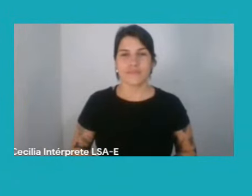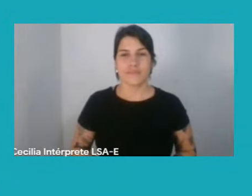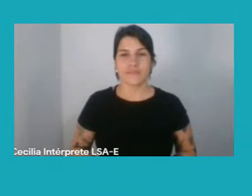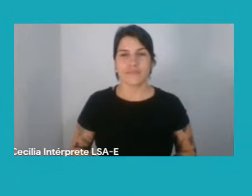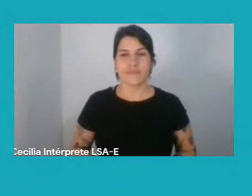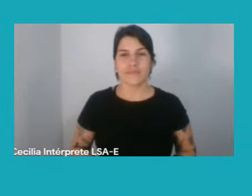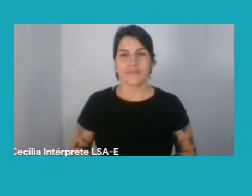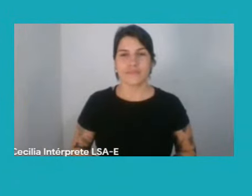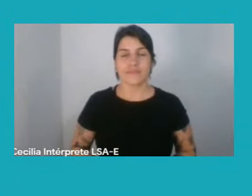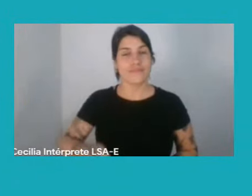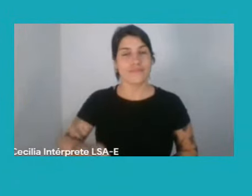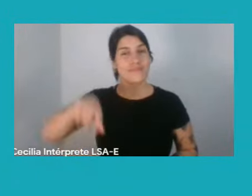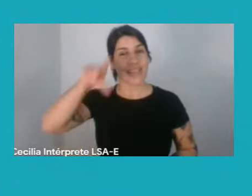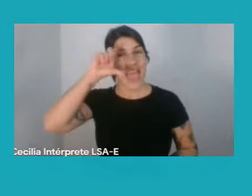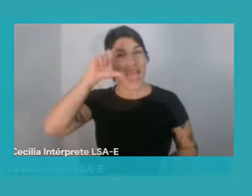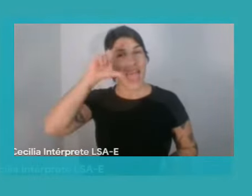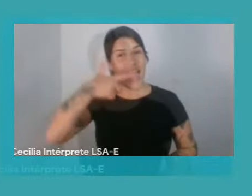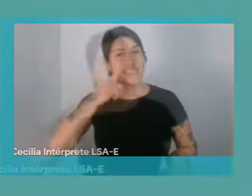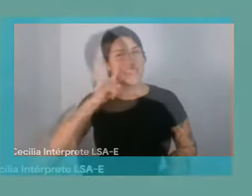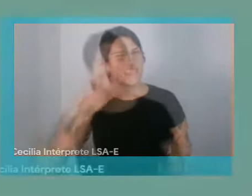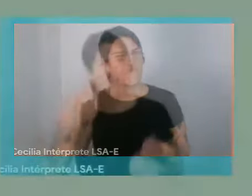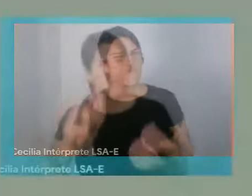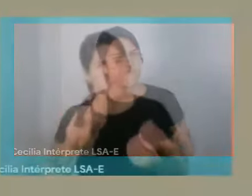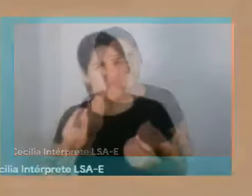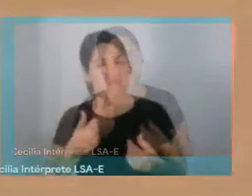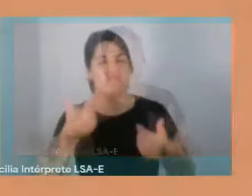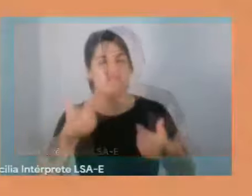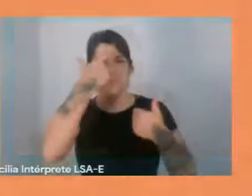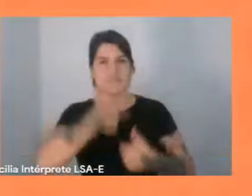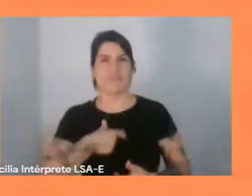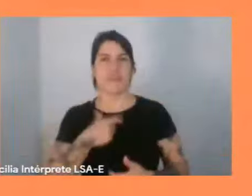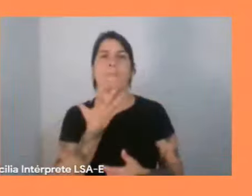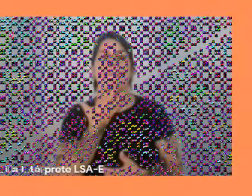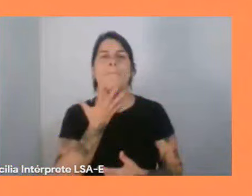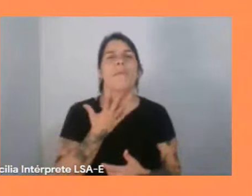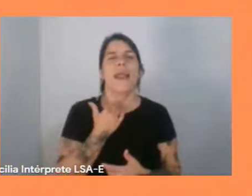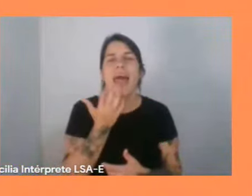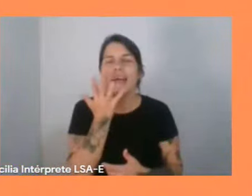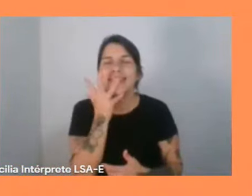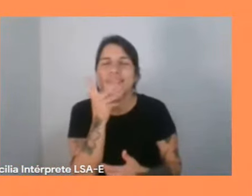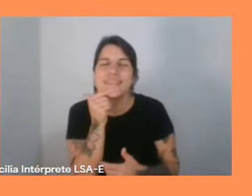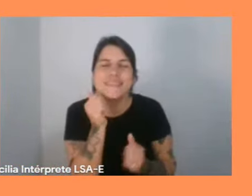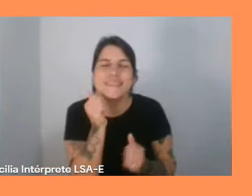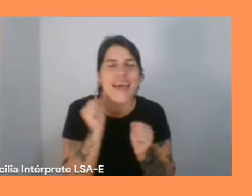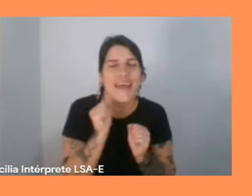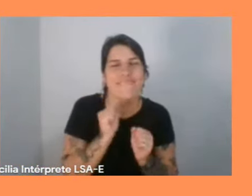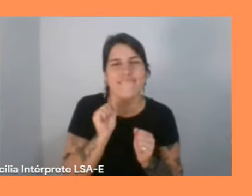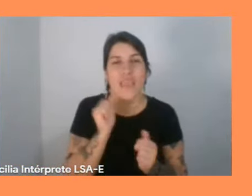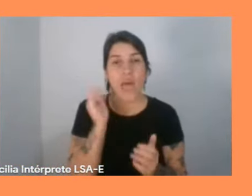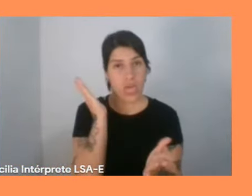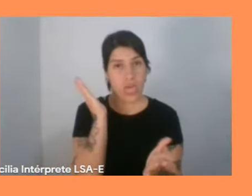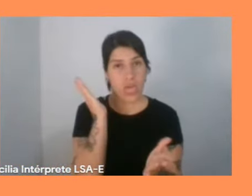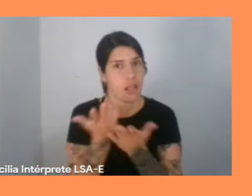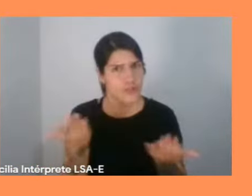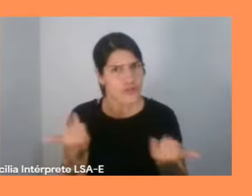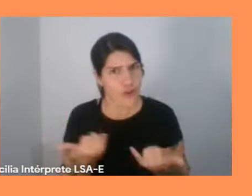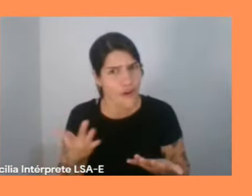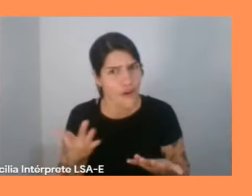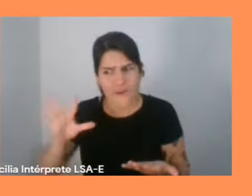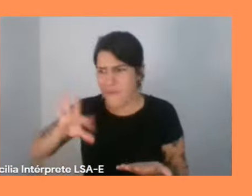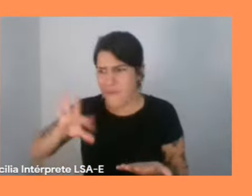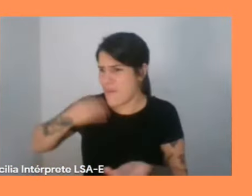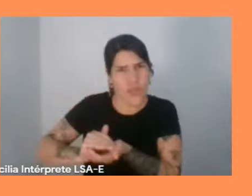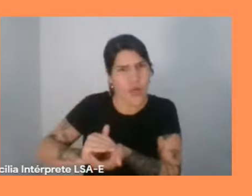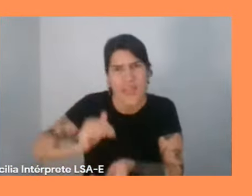ESI es reconocer el derecho al placer a lo largo de toda la vida. La sexualidad es parte de toda nuestra